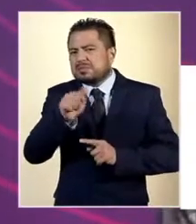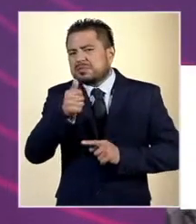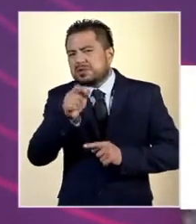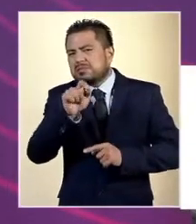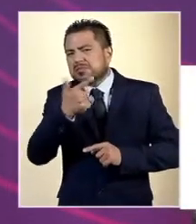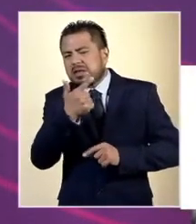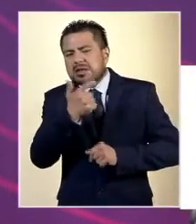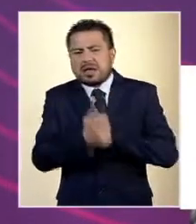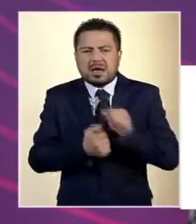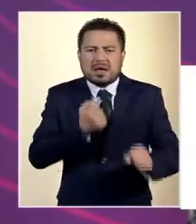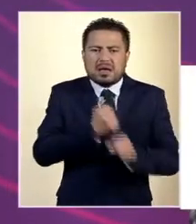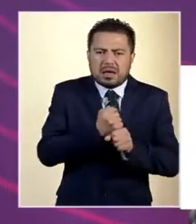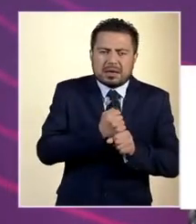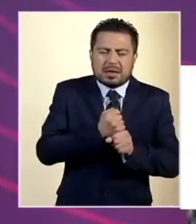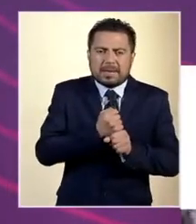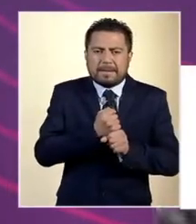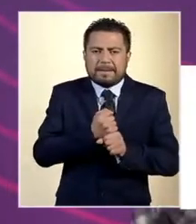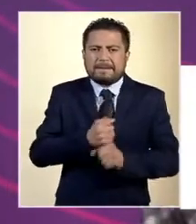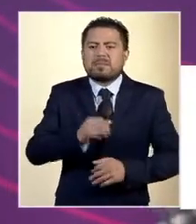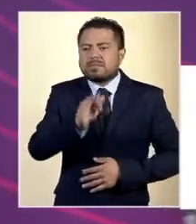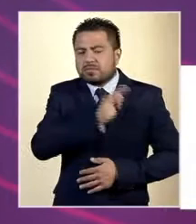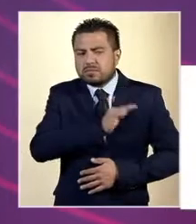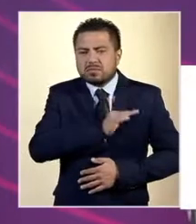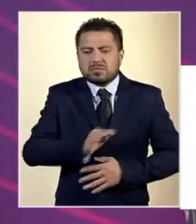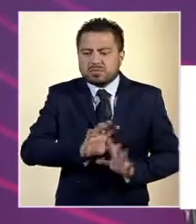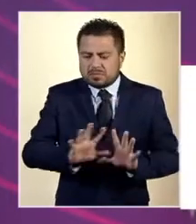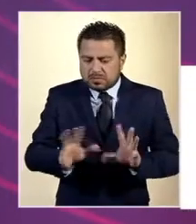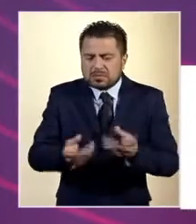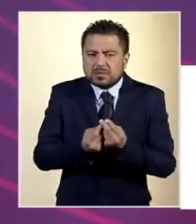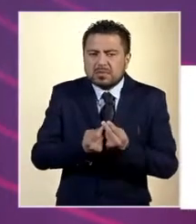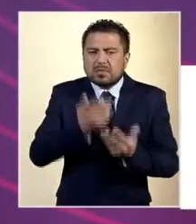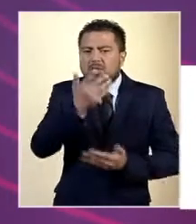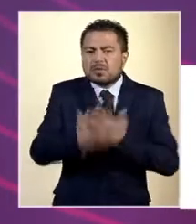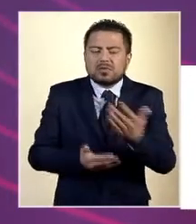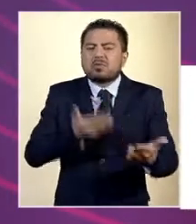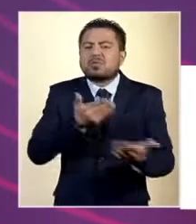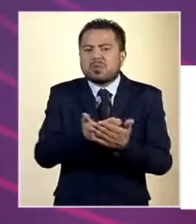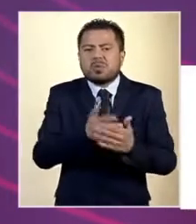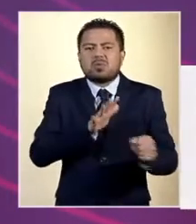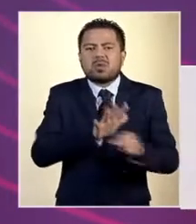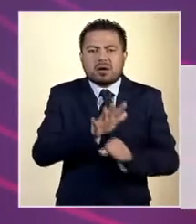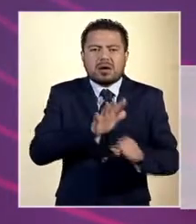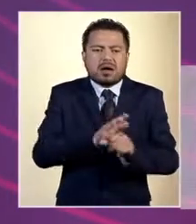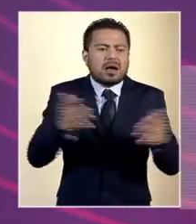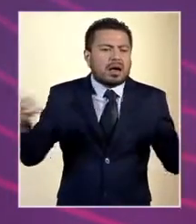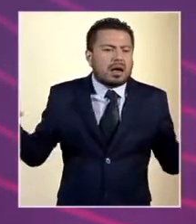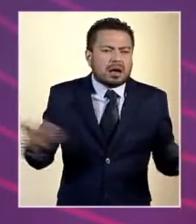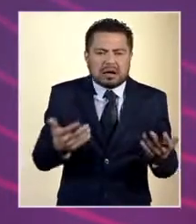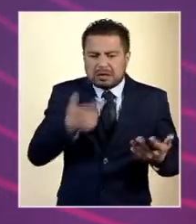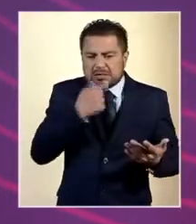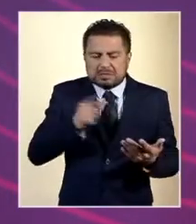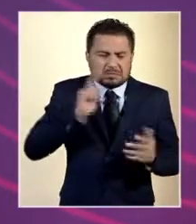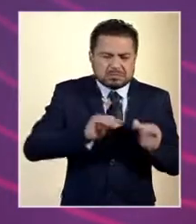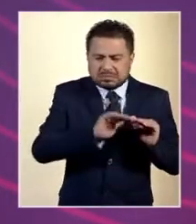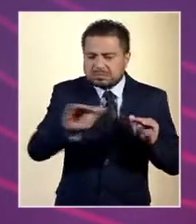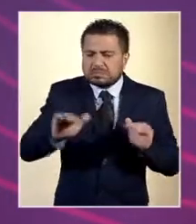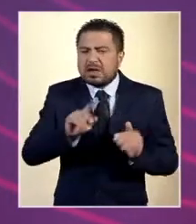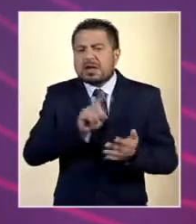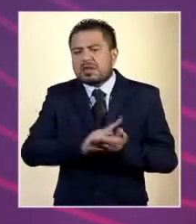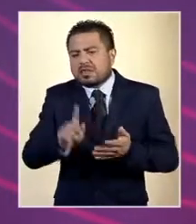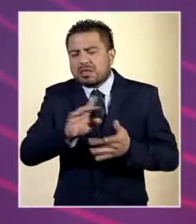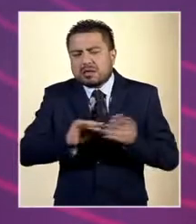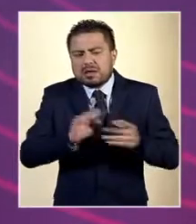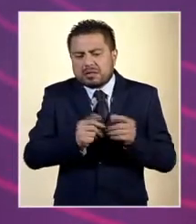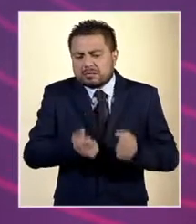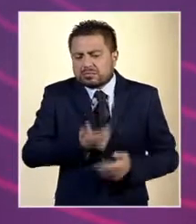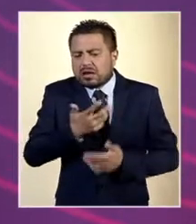26, 27 años, puedan ser parte de una propuesta que les habla de género, que les habla de sus derechos, que les